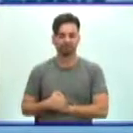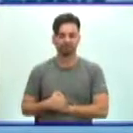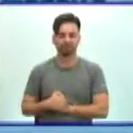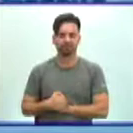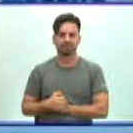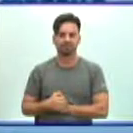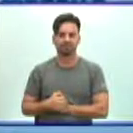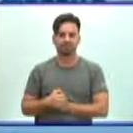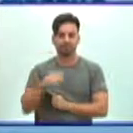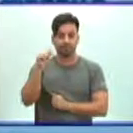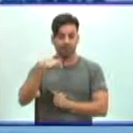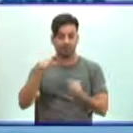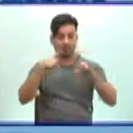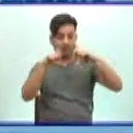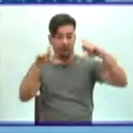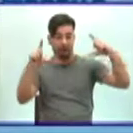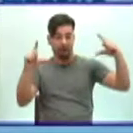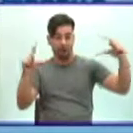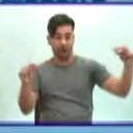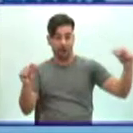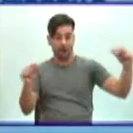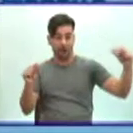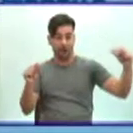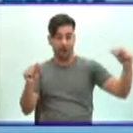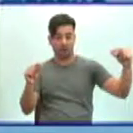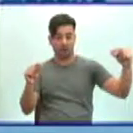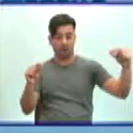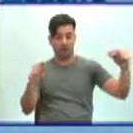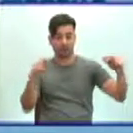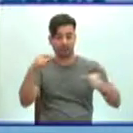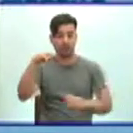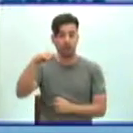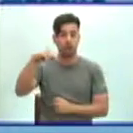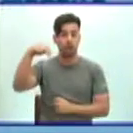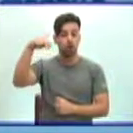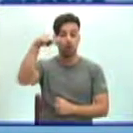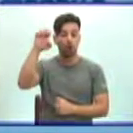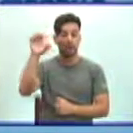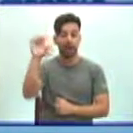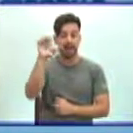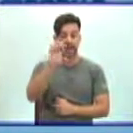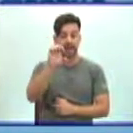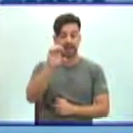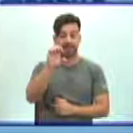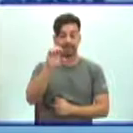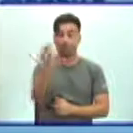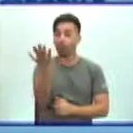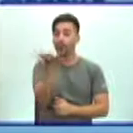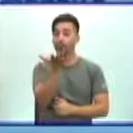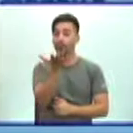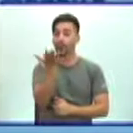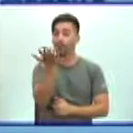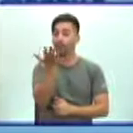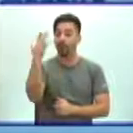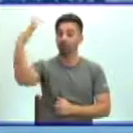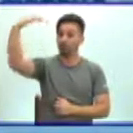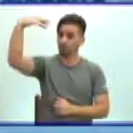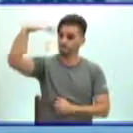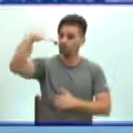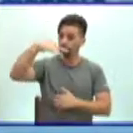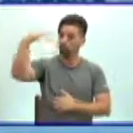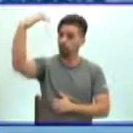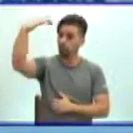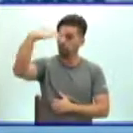Fíjense que sobre nuestro país influyen los vientos alisios del noreste, y yo les he señalado dos sistemas